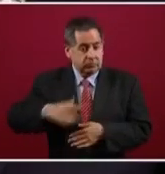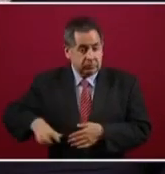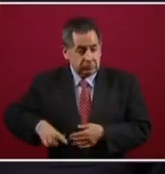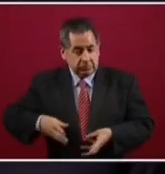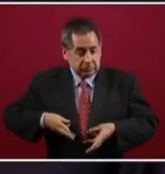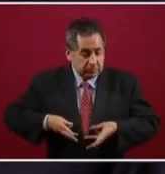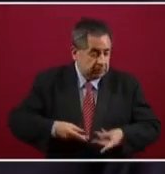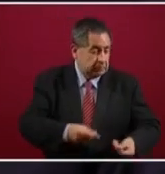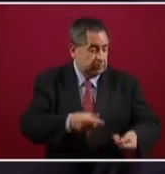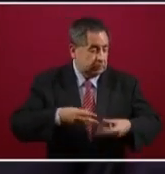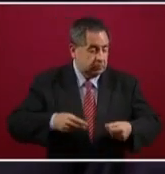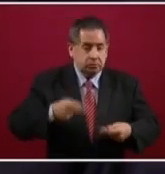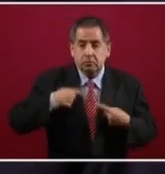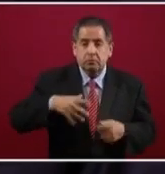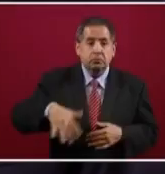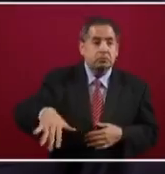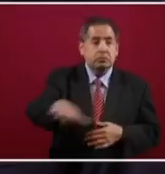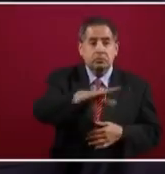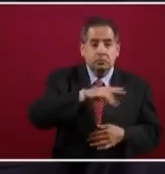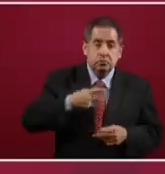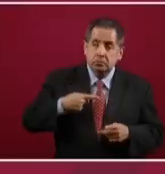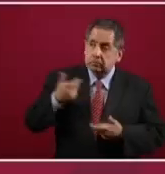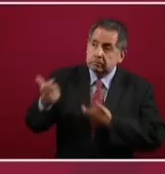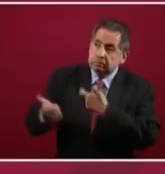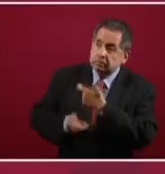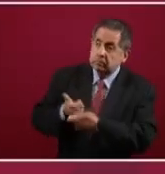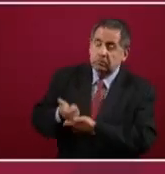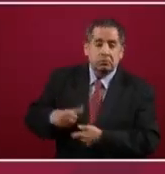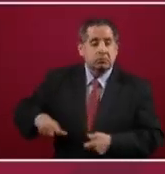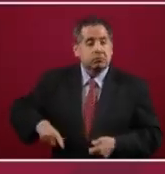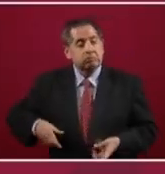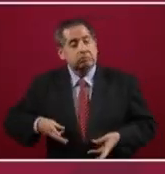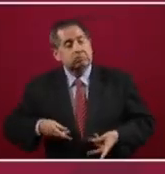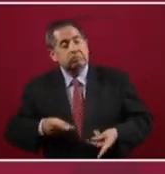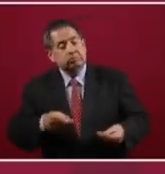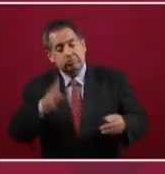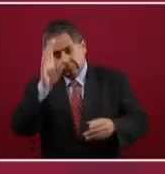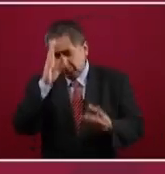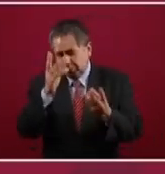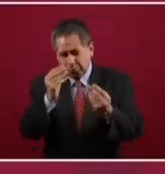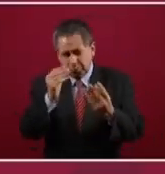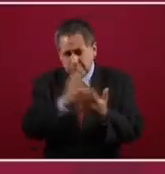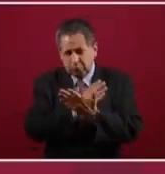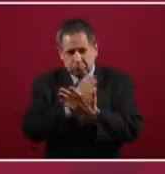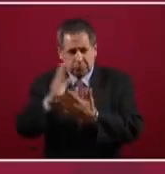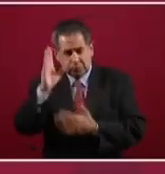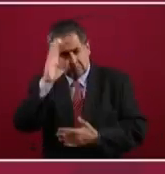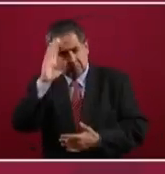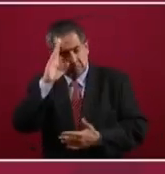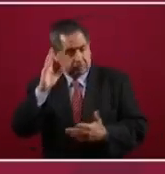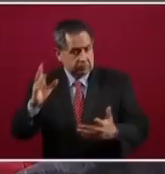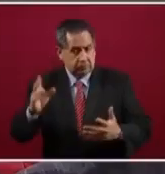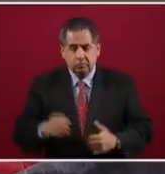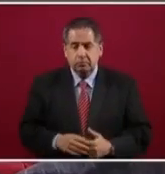pueblo mantener al gobierno. Mucho, mucho, mucho, mucho.